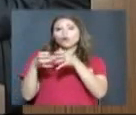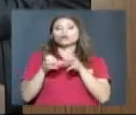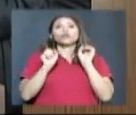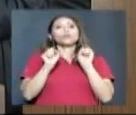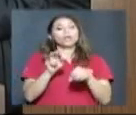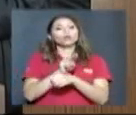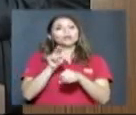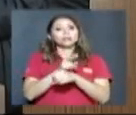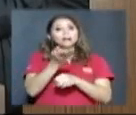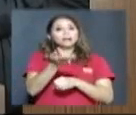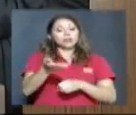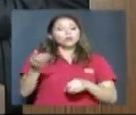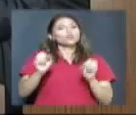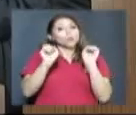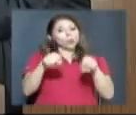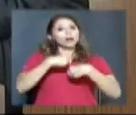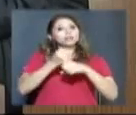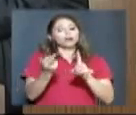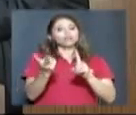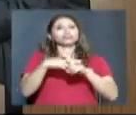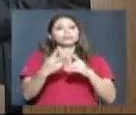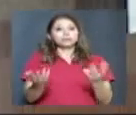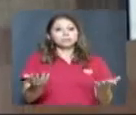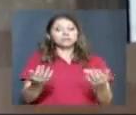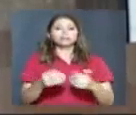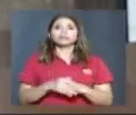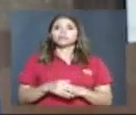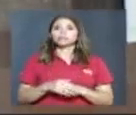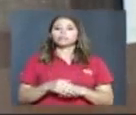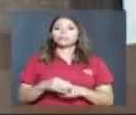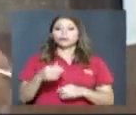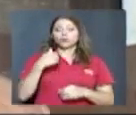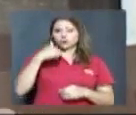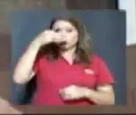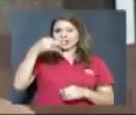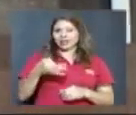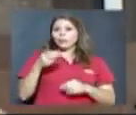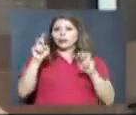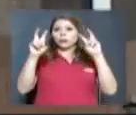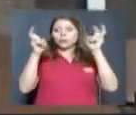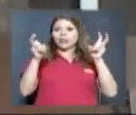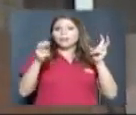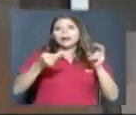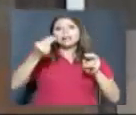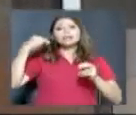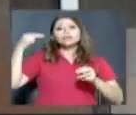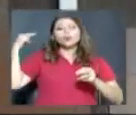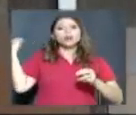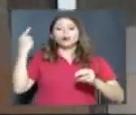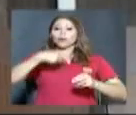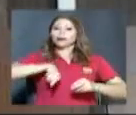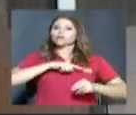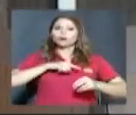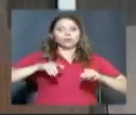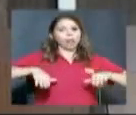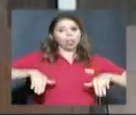recurso. Gracias, señor Ben. Germán, iba a sumar algo. No, yo creo que hay un tema histórico acá que no hemos discutido, ¿verdad? Y es